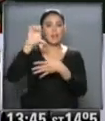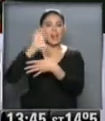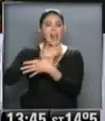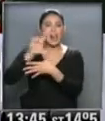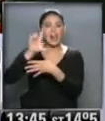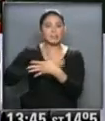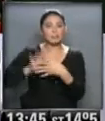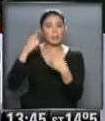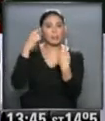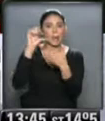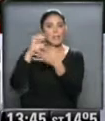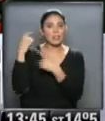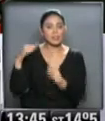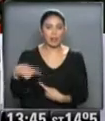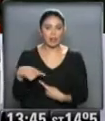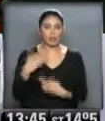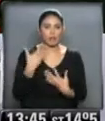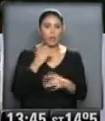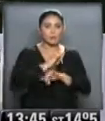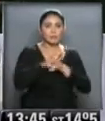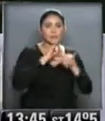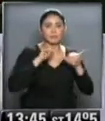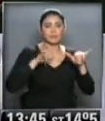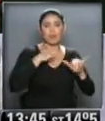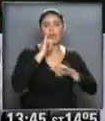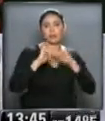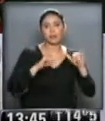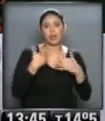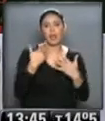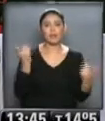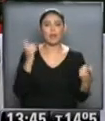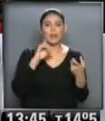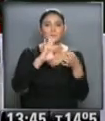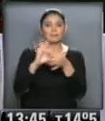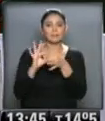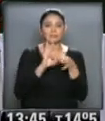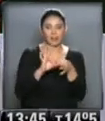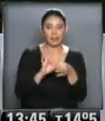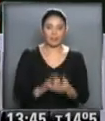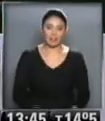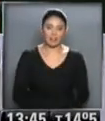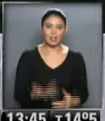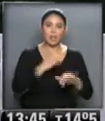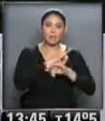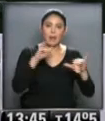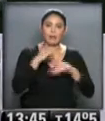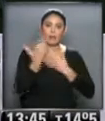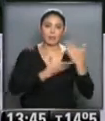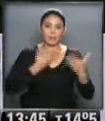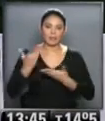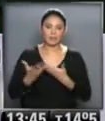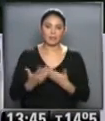Latinoamérica, de la Vía Yala, para poder establecer justamente estos enlaces de información, ¿no?